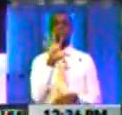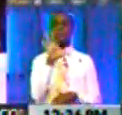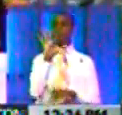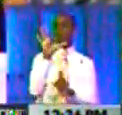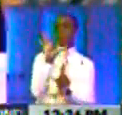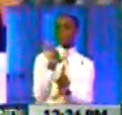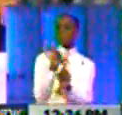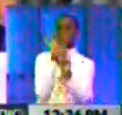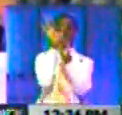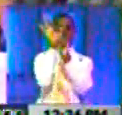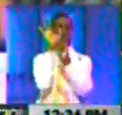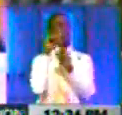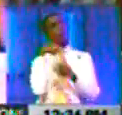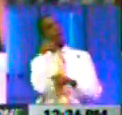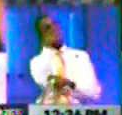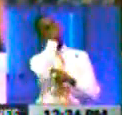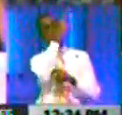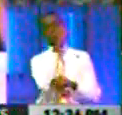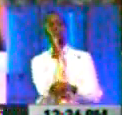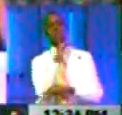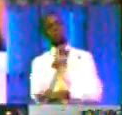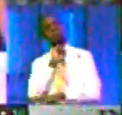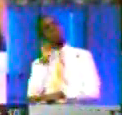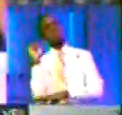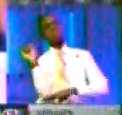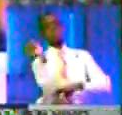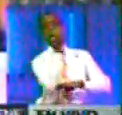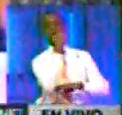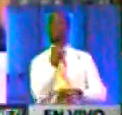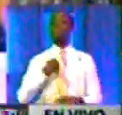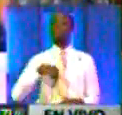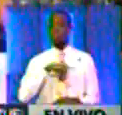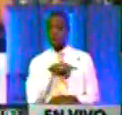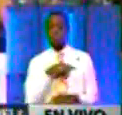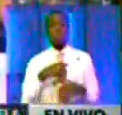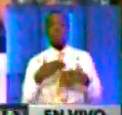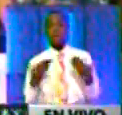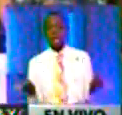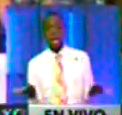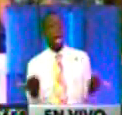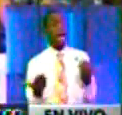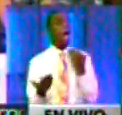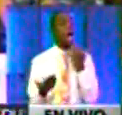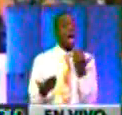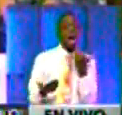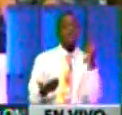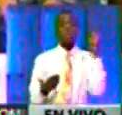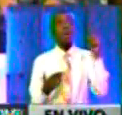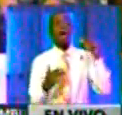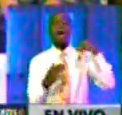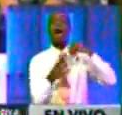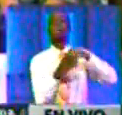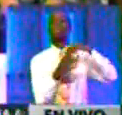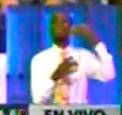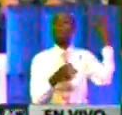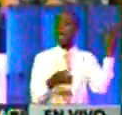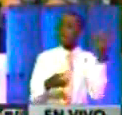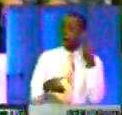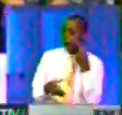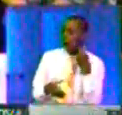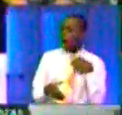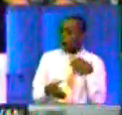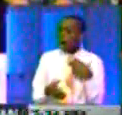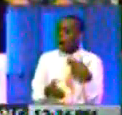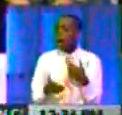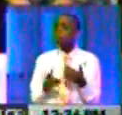que estamos abiertos para cualquier otro de inversionista externa que bien quieran venir